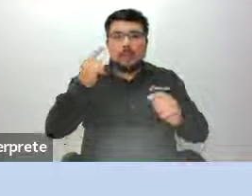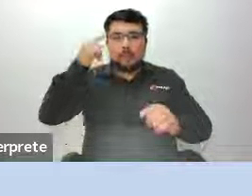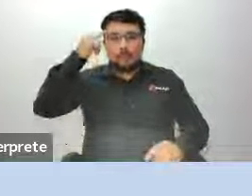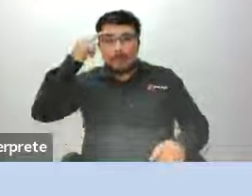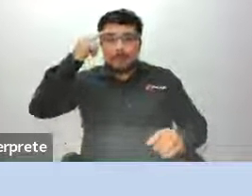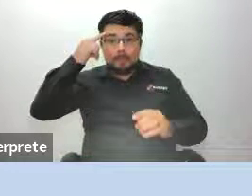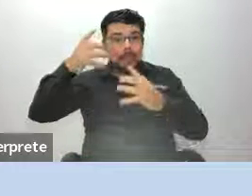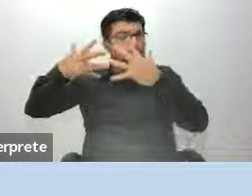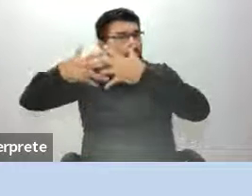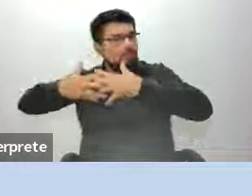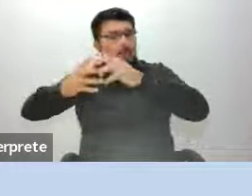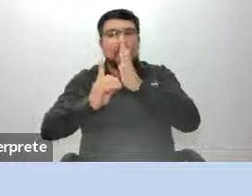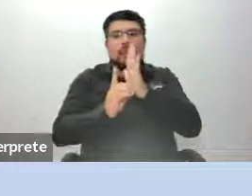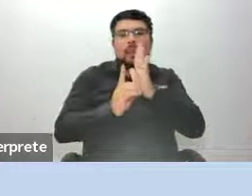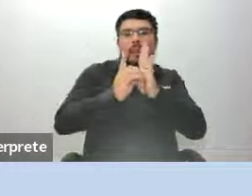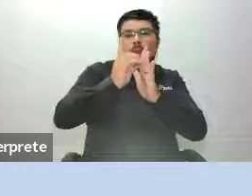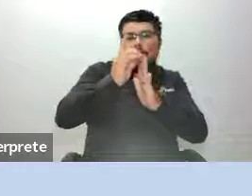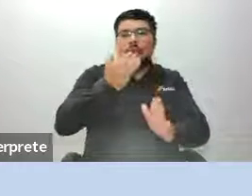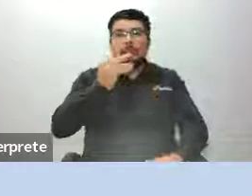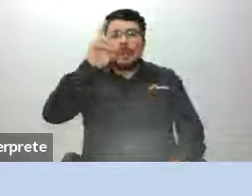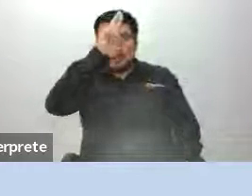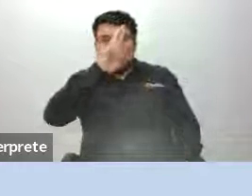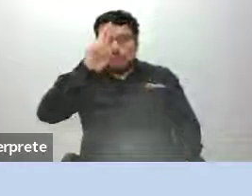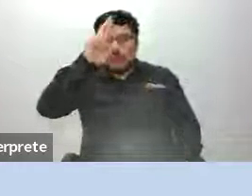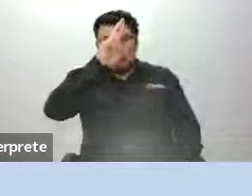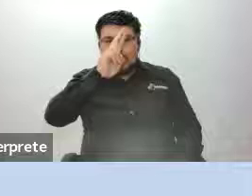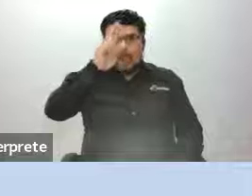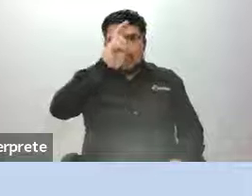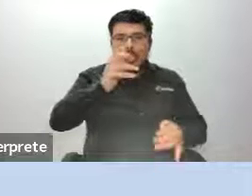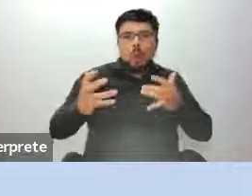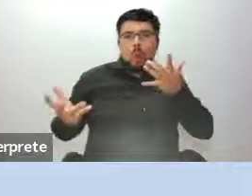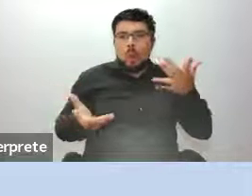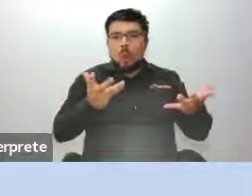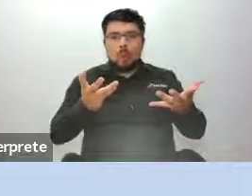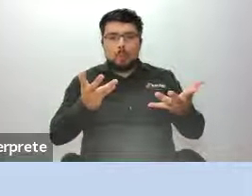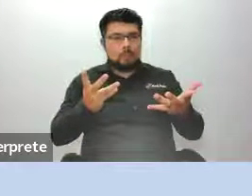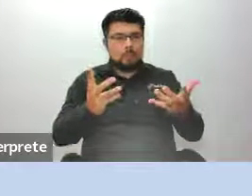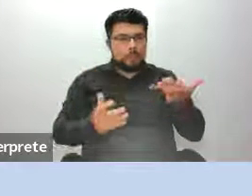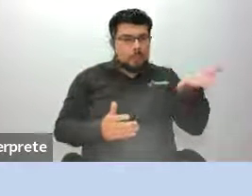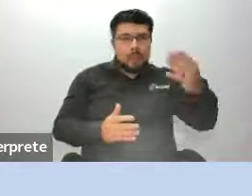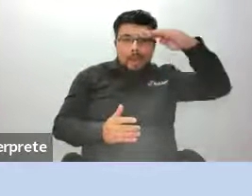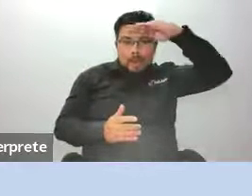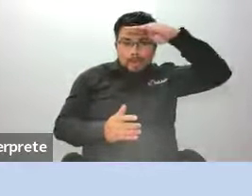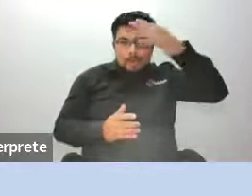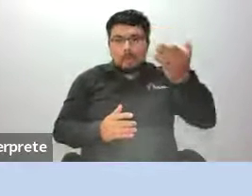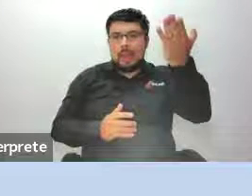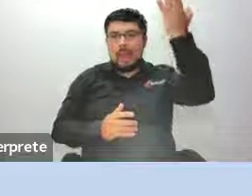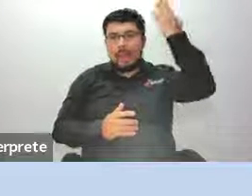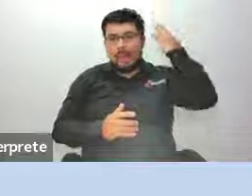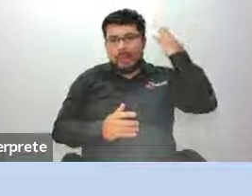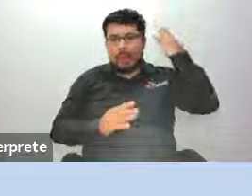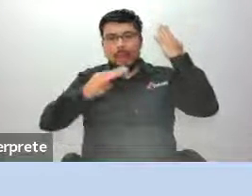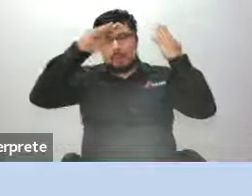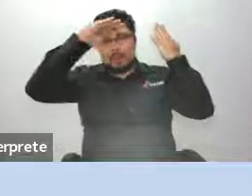desarrollar el razonamiento, cómo relacionar experiencias pasadas con experiencias